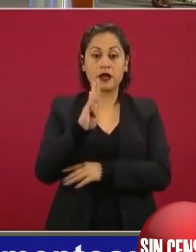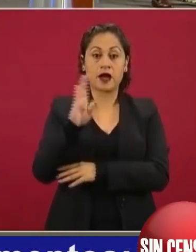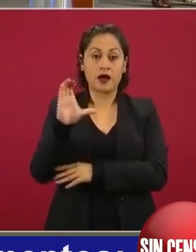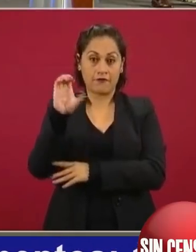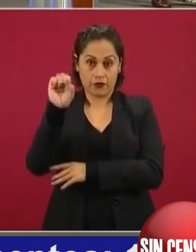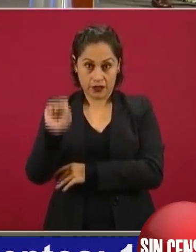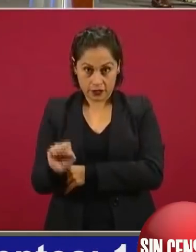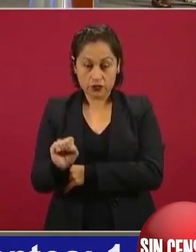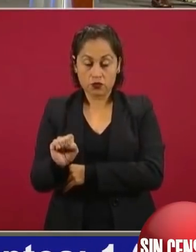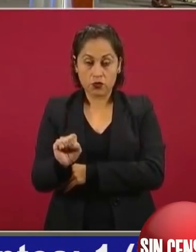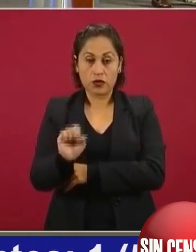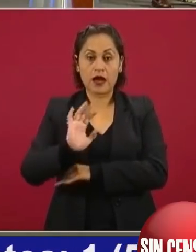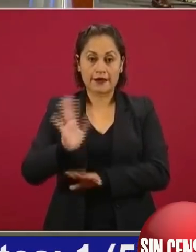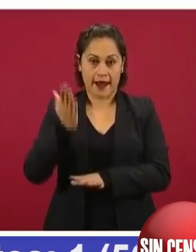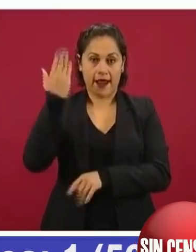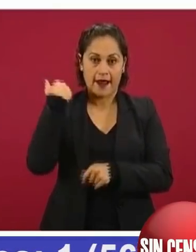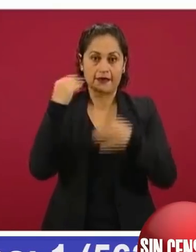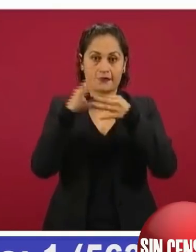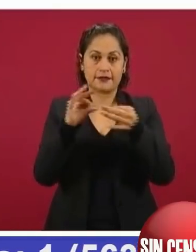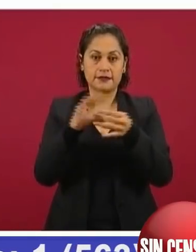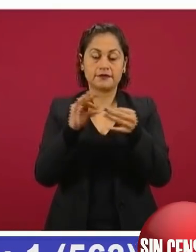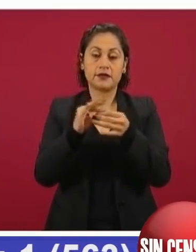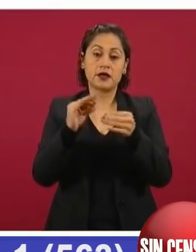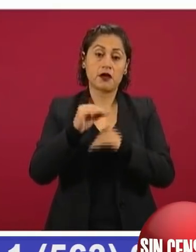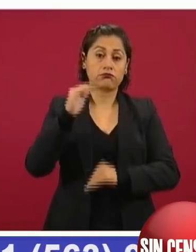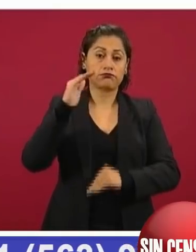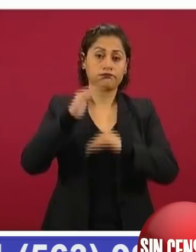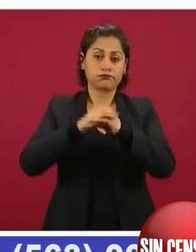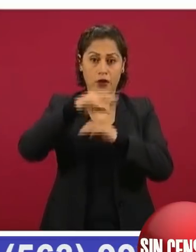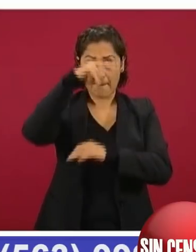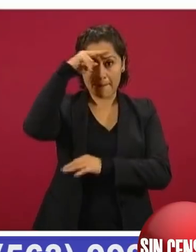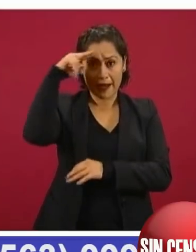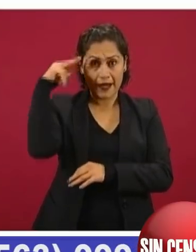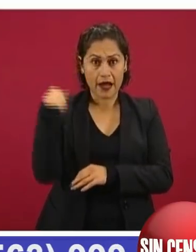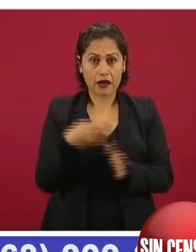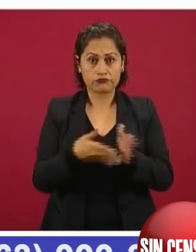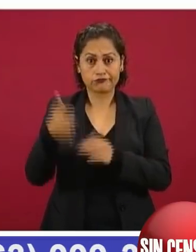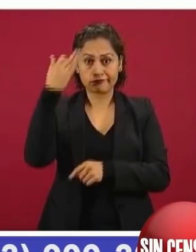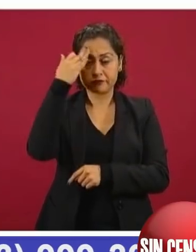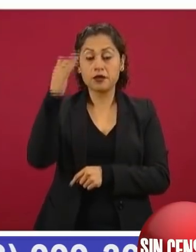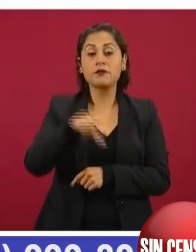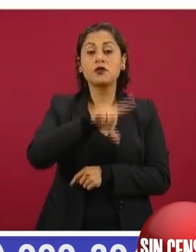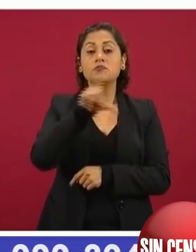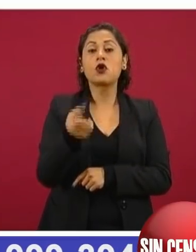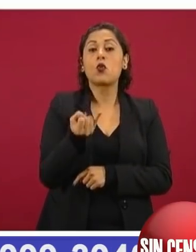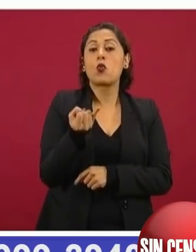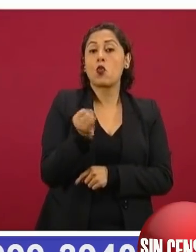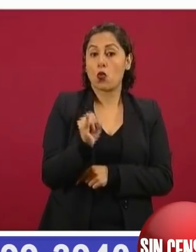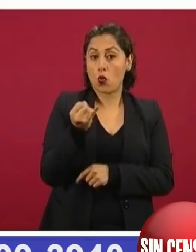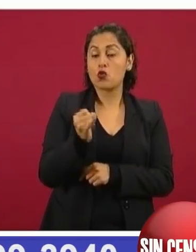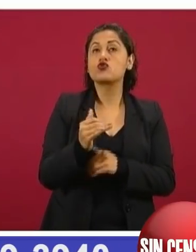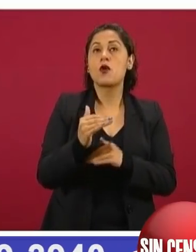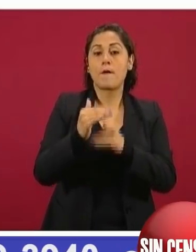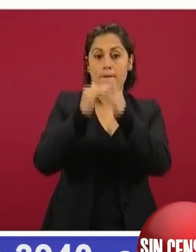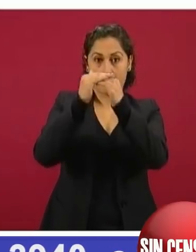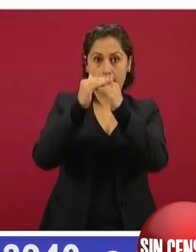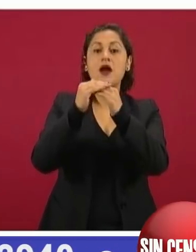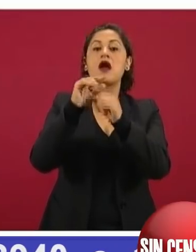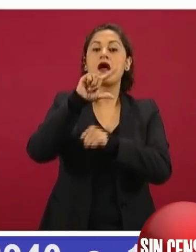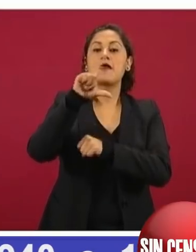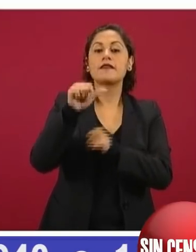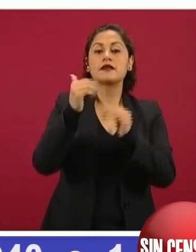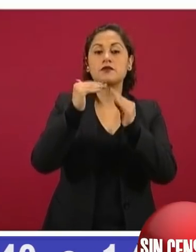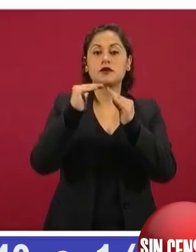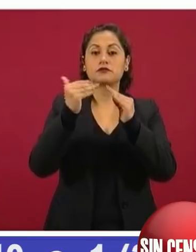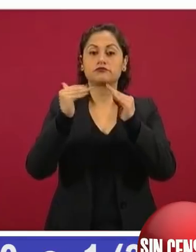ya lo habíamos comentado, llegó a un punto máximo en el verano, también en junio, y posteriormente ha tenido descenso. Vean ustedes